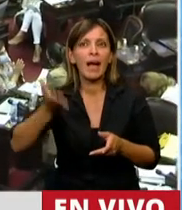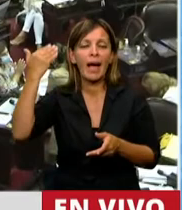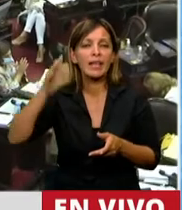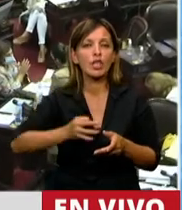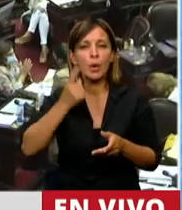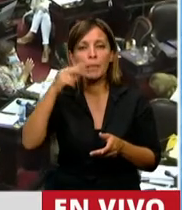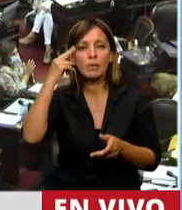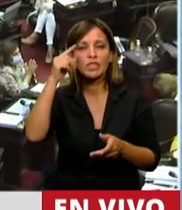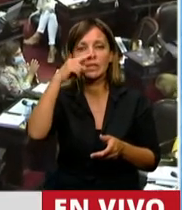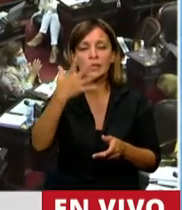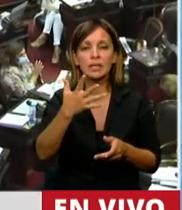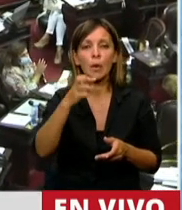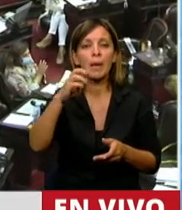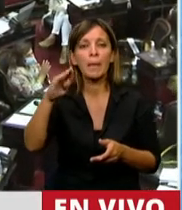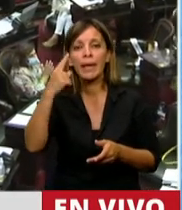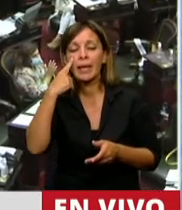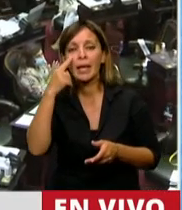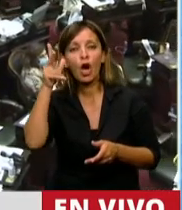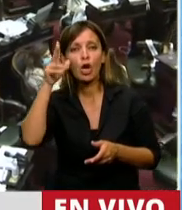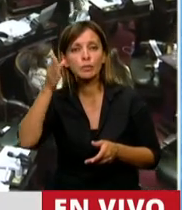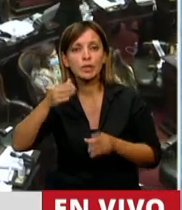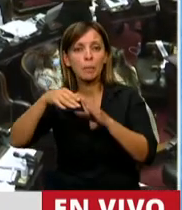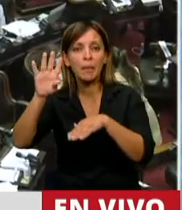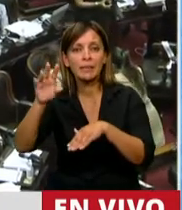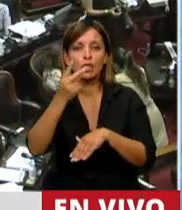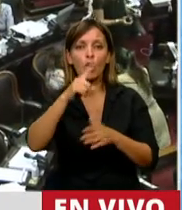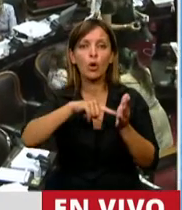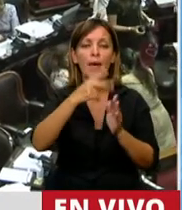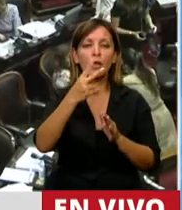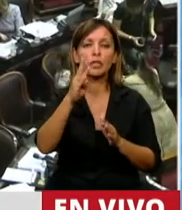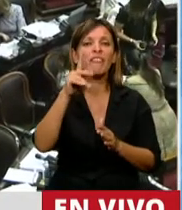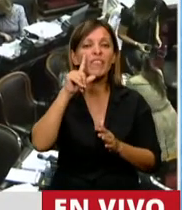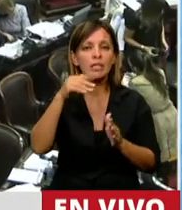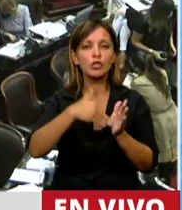de más de 8 puntos del PBI y de 2,2 billones de pesos.